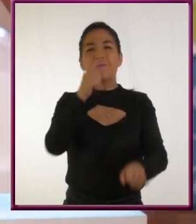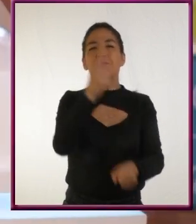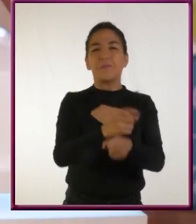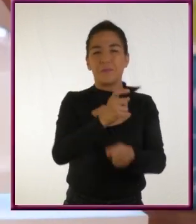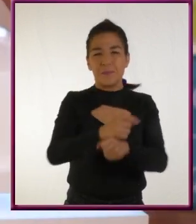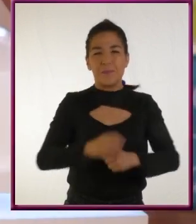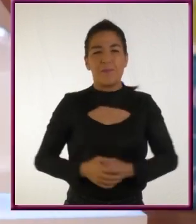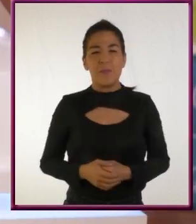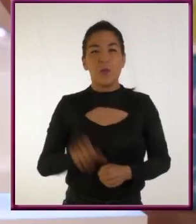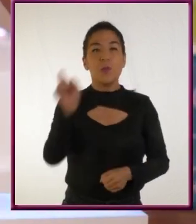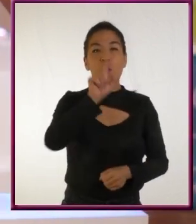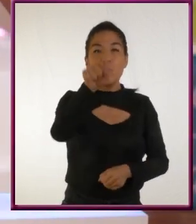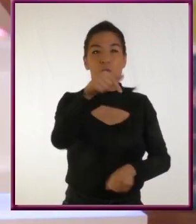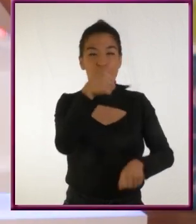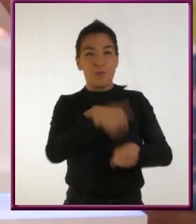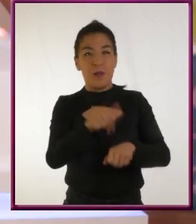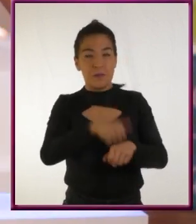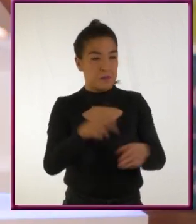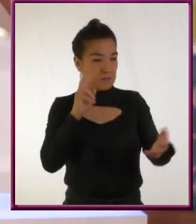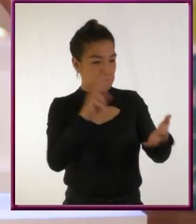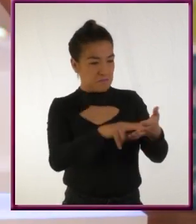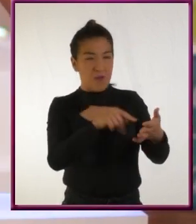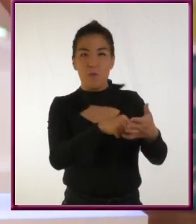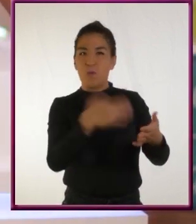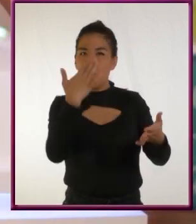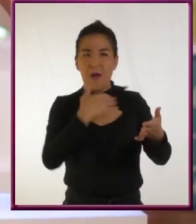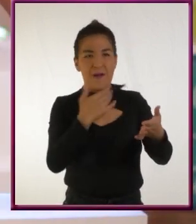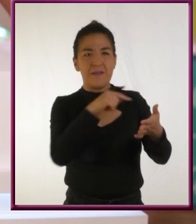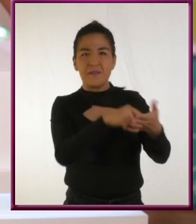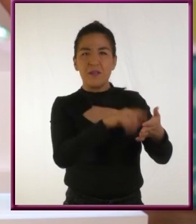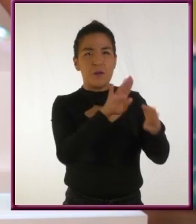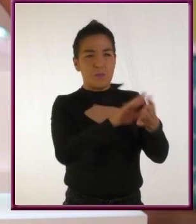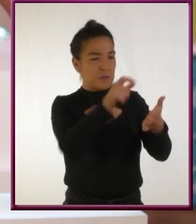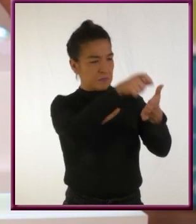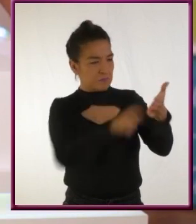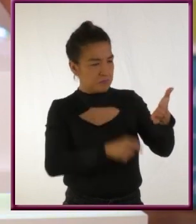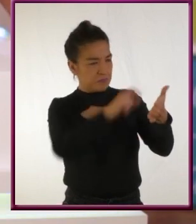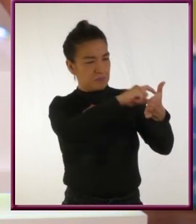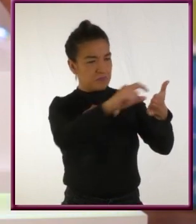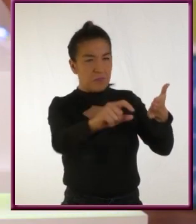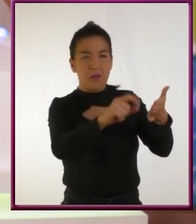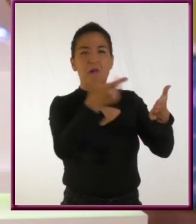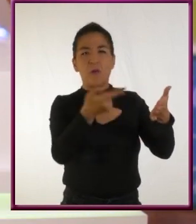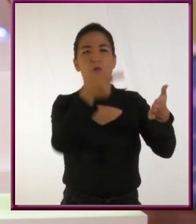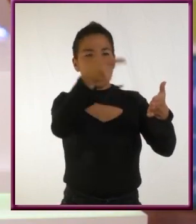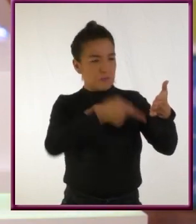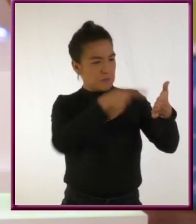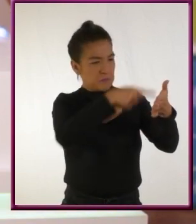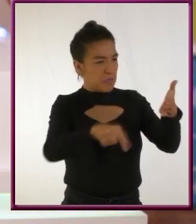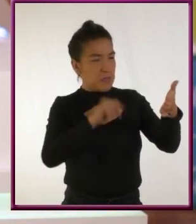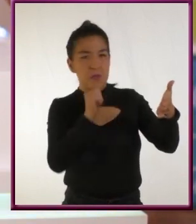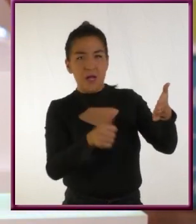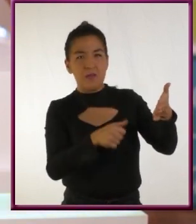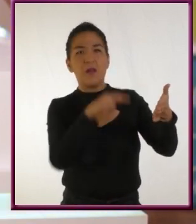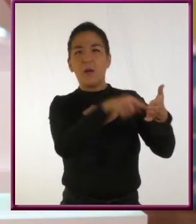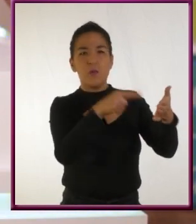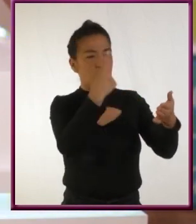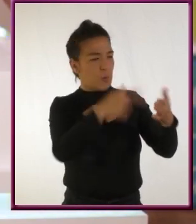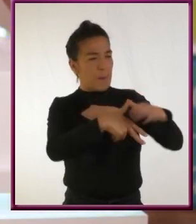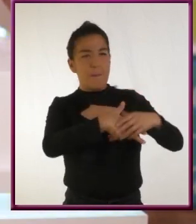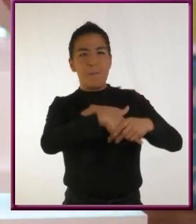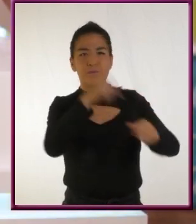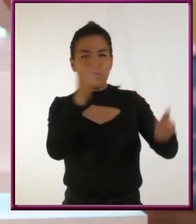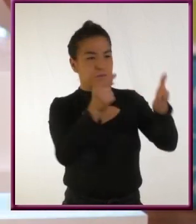importantes. Primero, cuando un número no está presente en un grupo, es decir, en una fila, columna o región, una